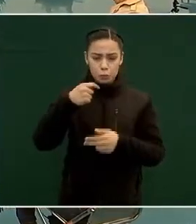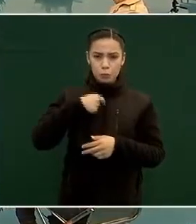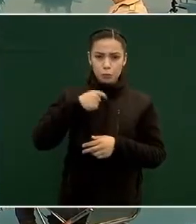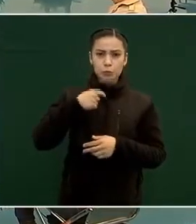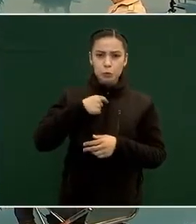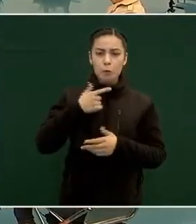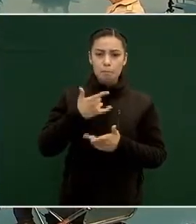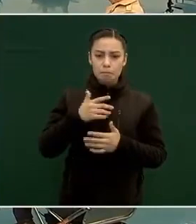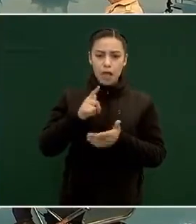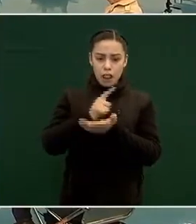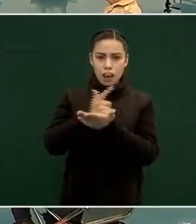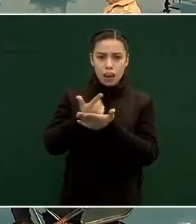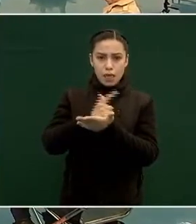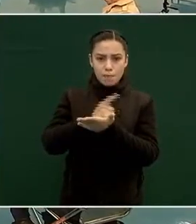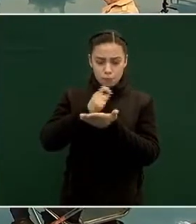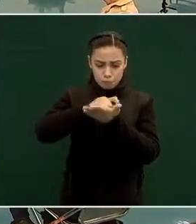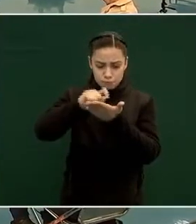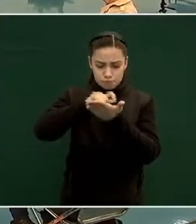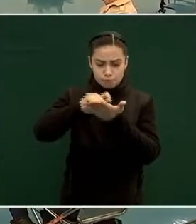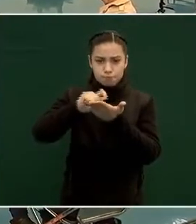libro.